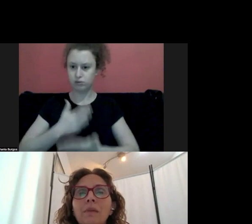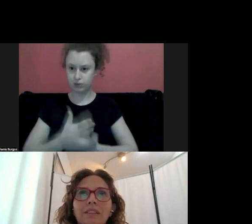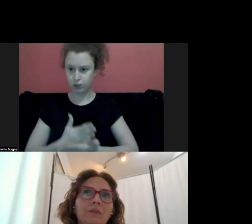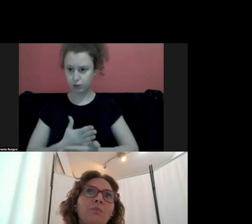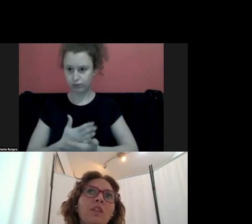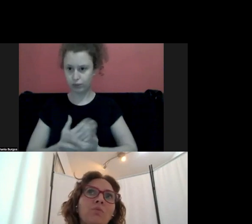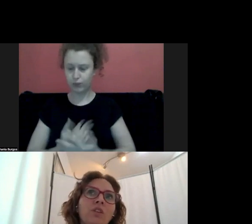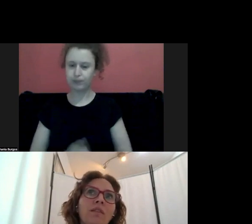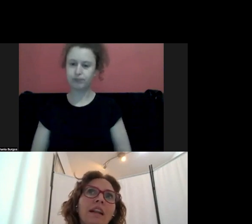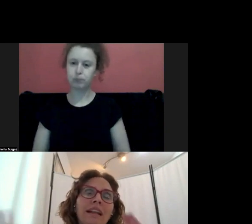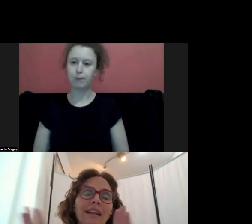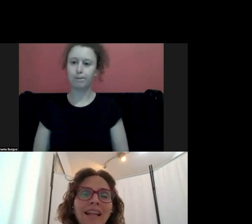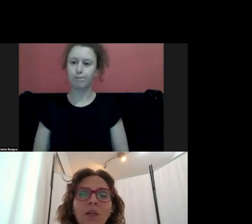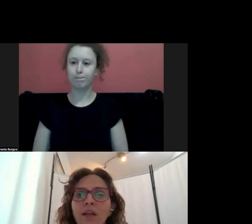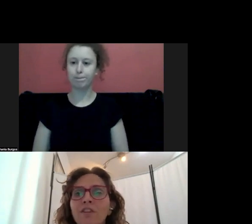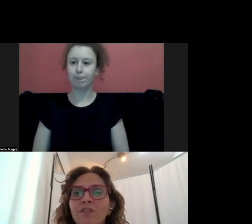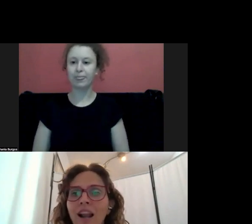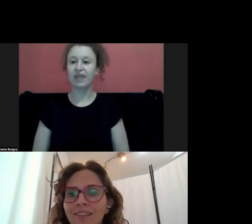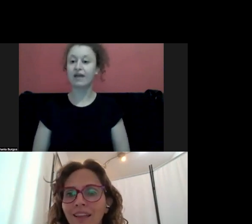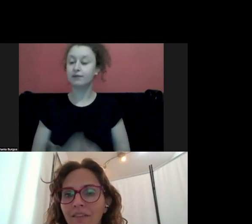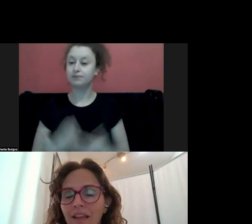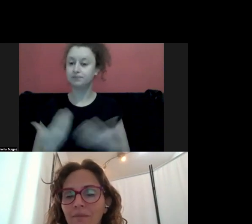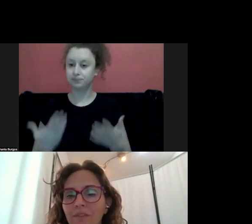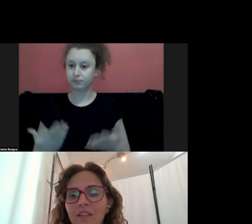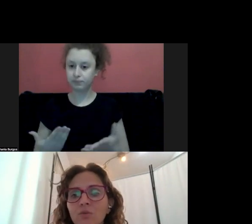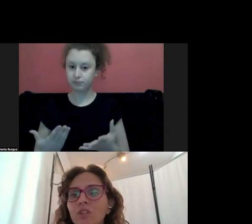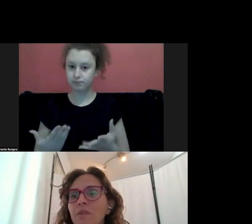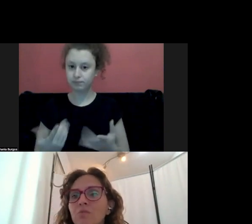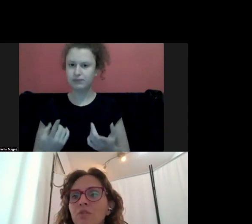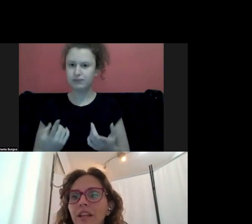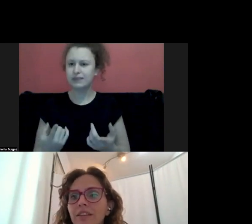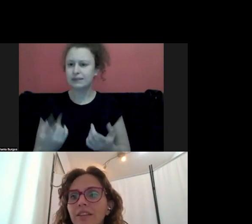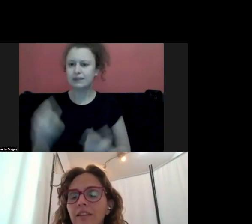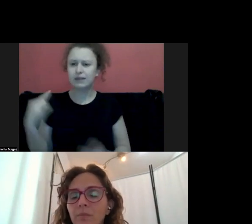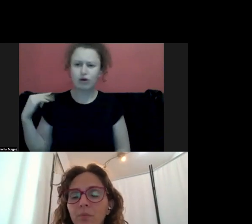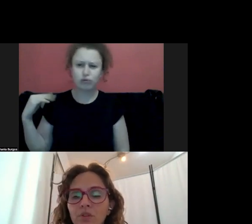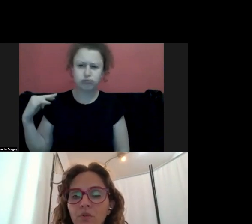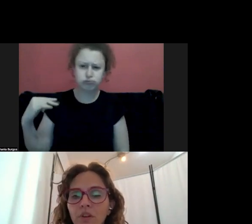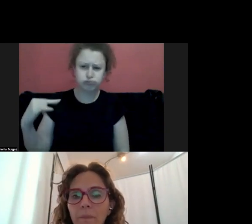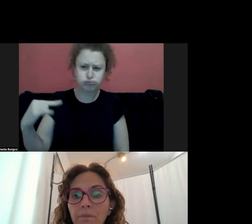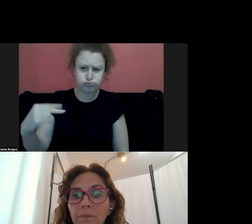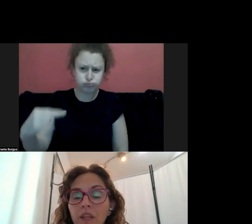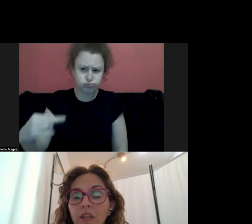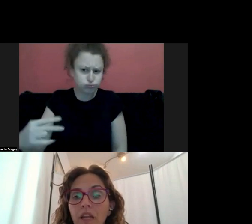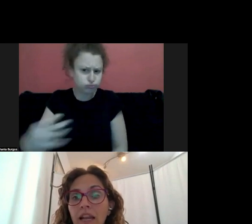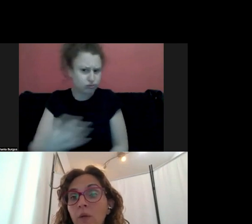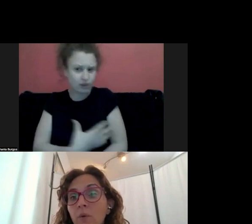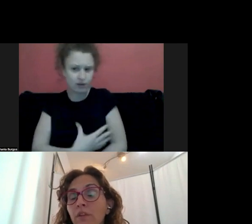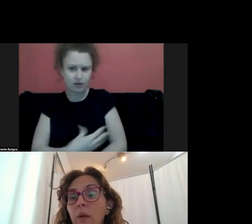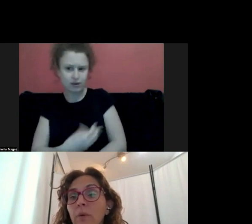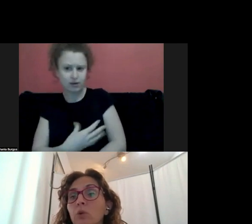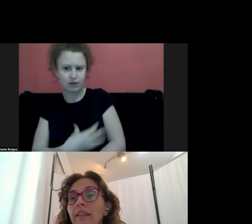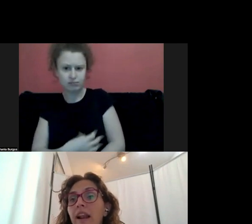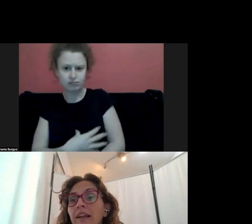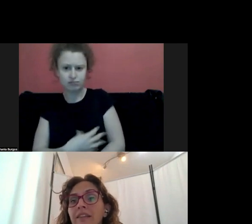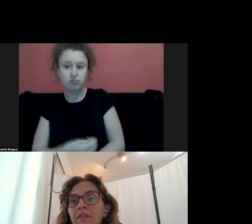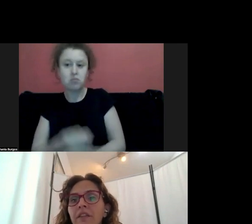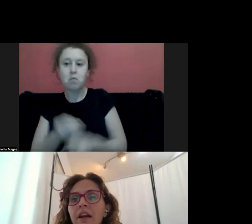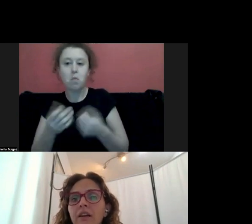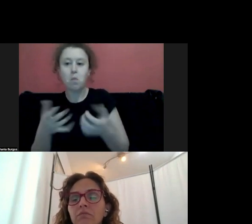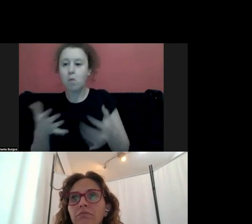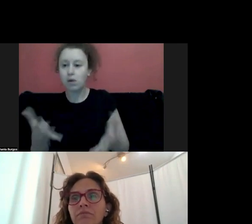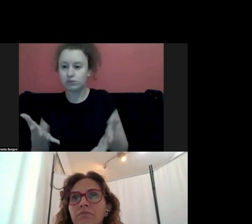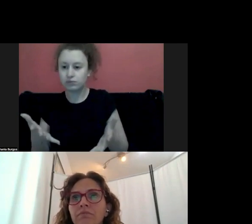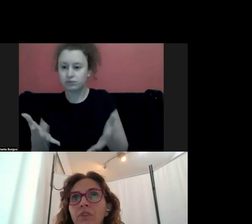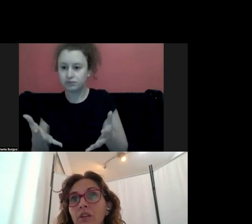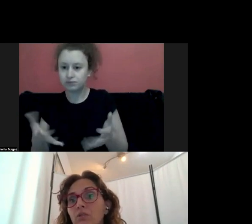¿Qué más podemos hablar? La duración de la lactancia. Este es un tema muy interesante, puesto que la duración habitual de la